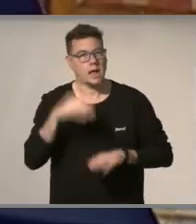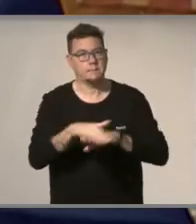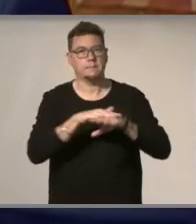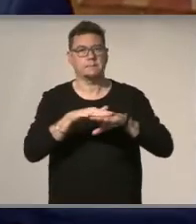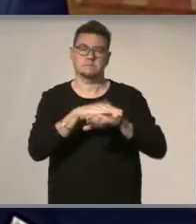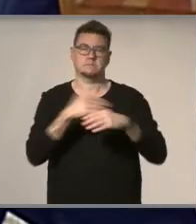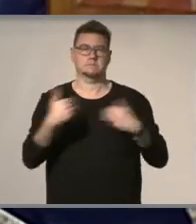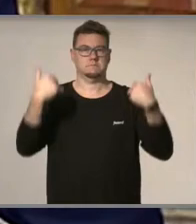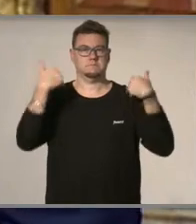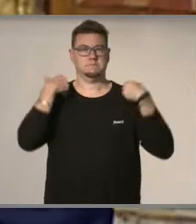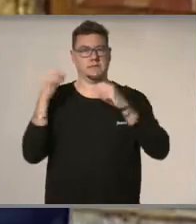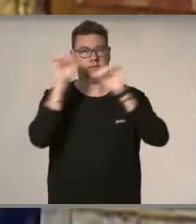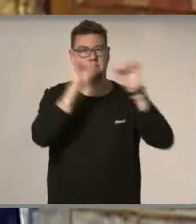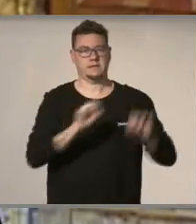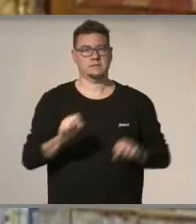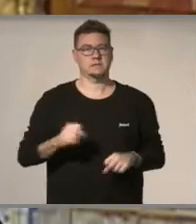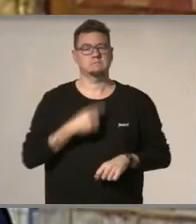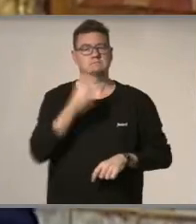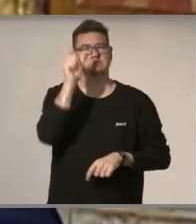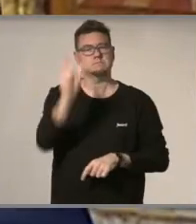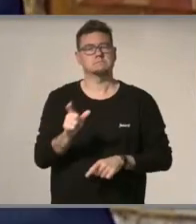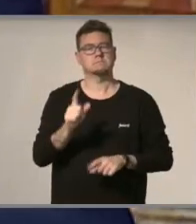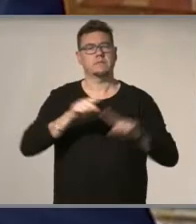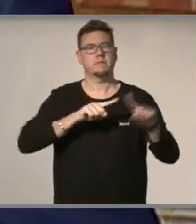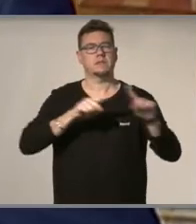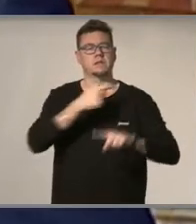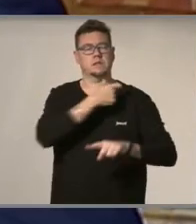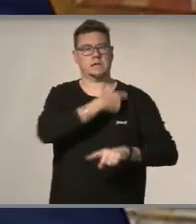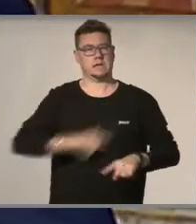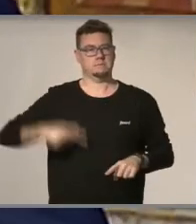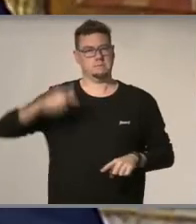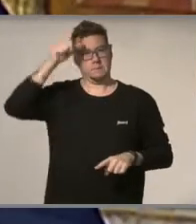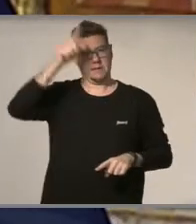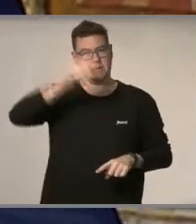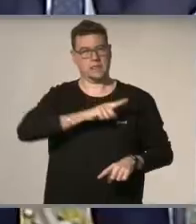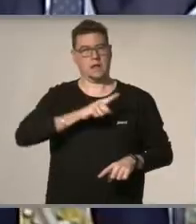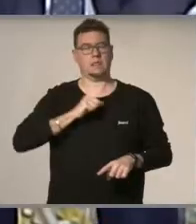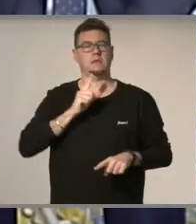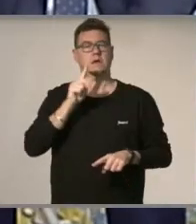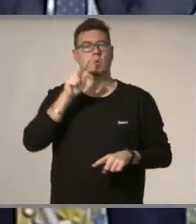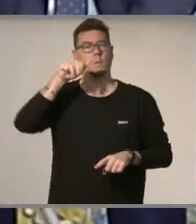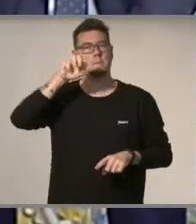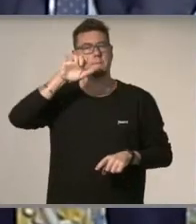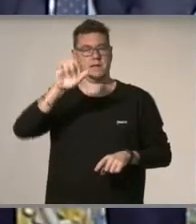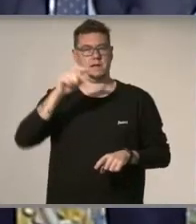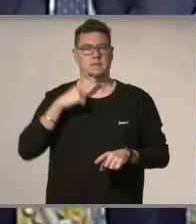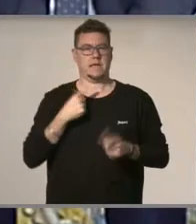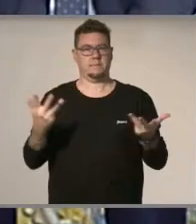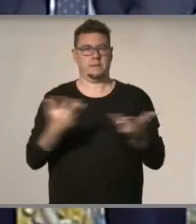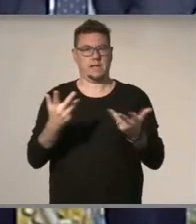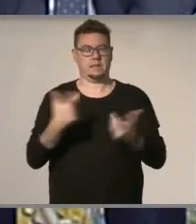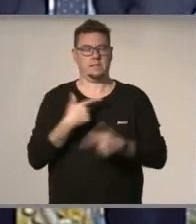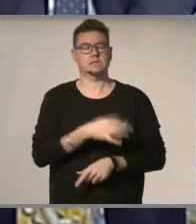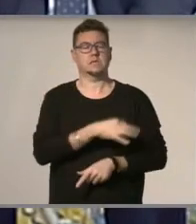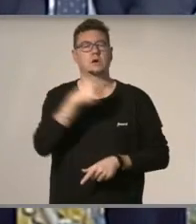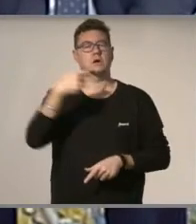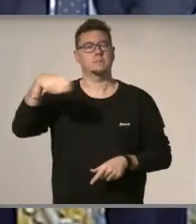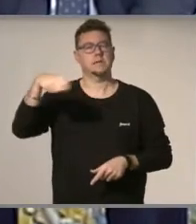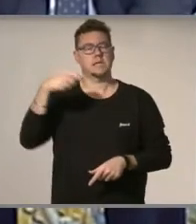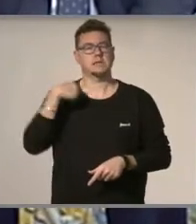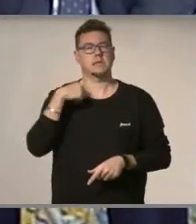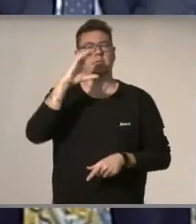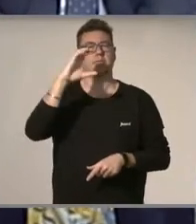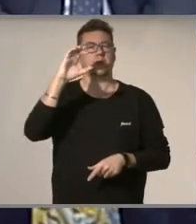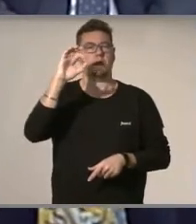Defensa, excelentísimo señor teniente general jefe de la Unidad Militar de Emergencias, señor presidente de la